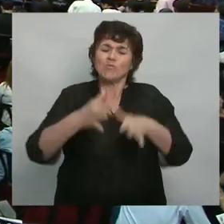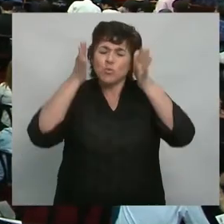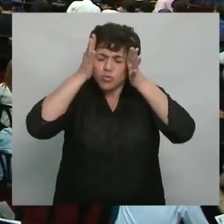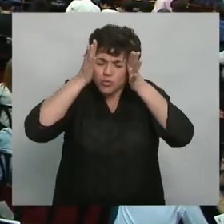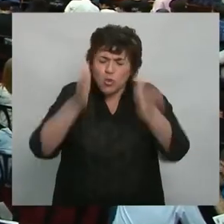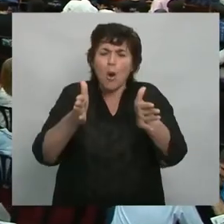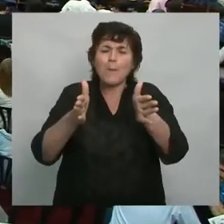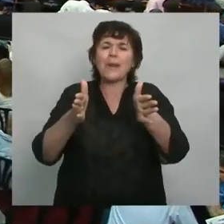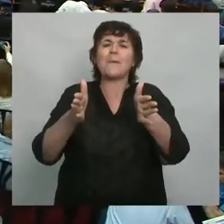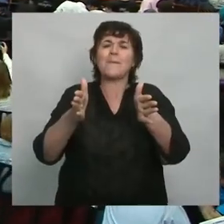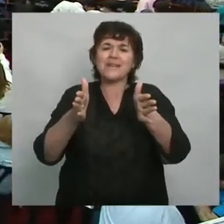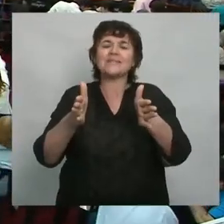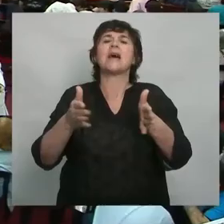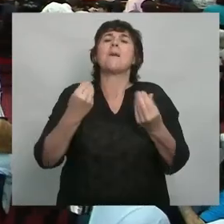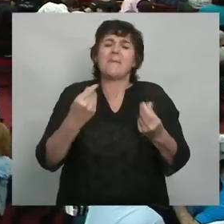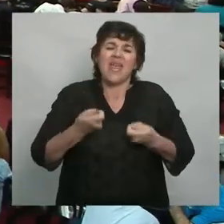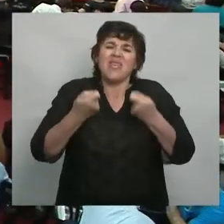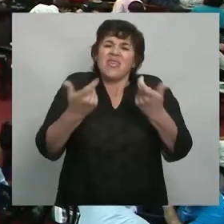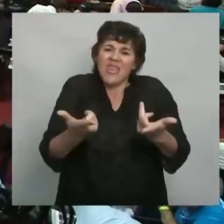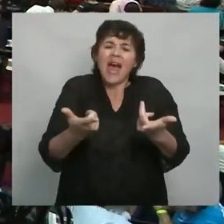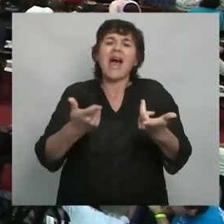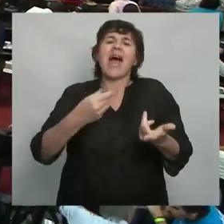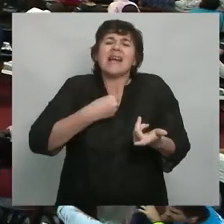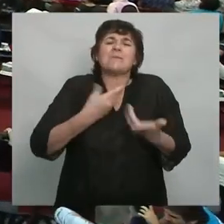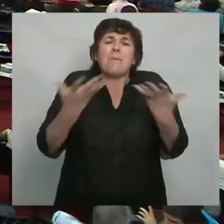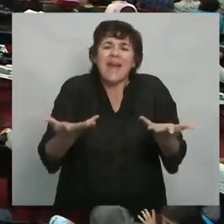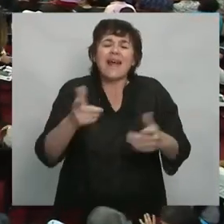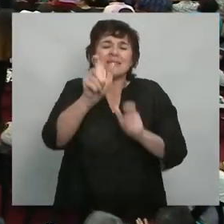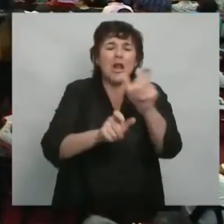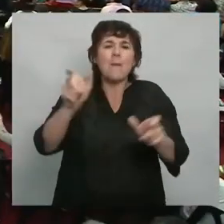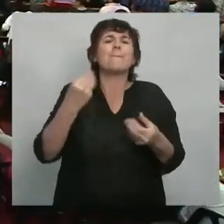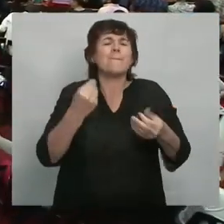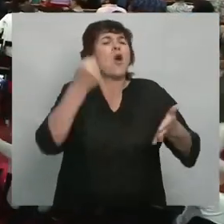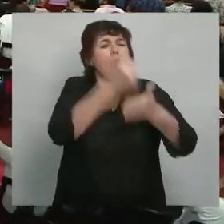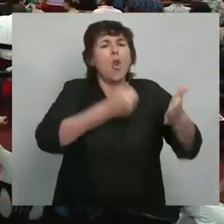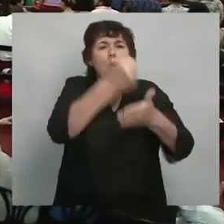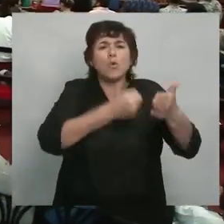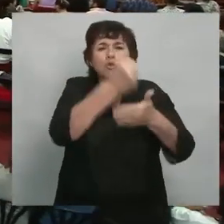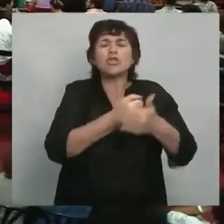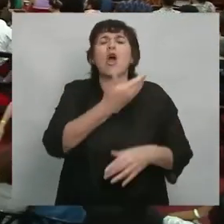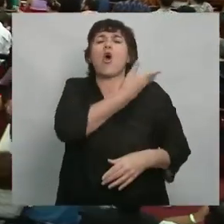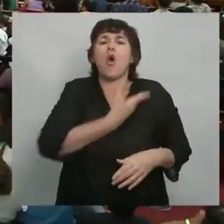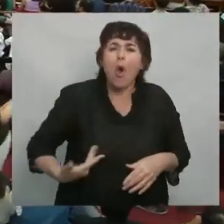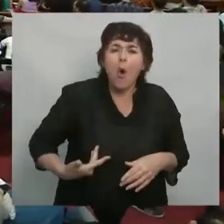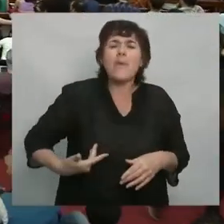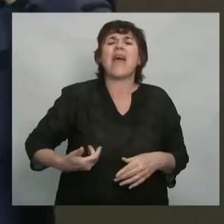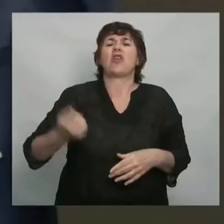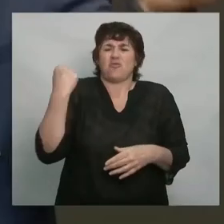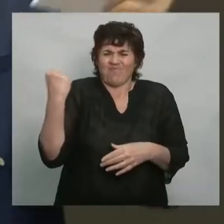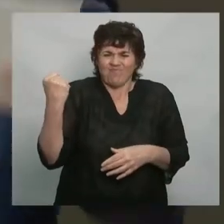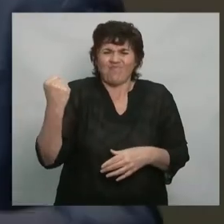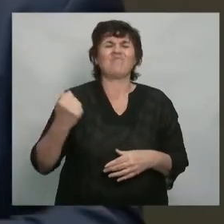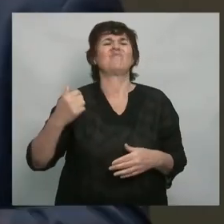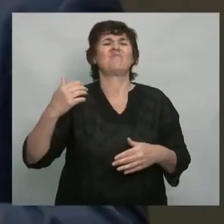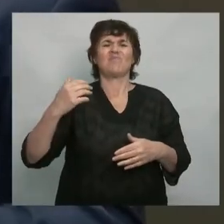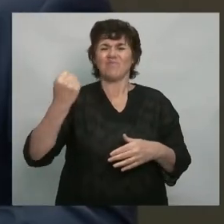la gasolina que alimenta la esperanza a partir de la cual tenemos que luchar contra los gobiernos neoliberales, contra el fascismo y contra